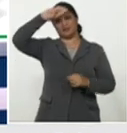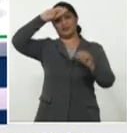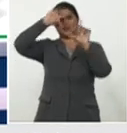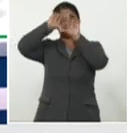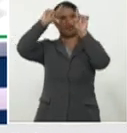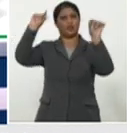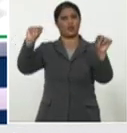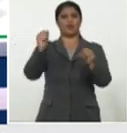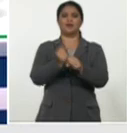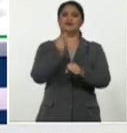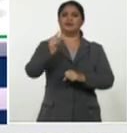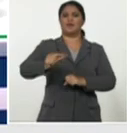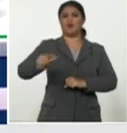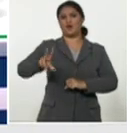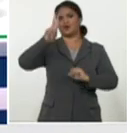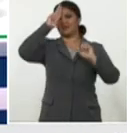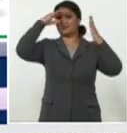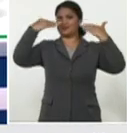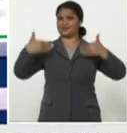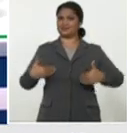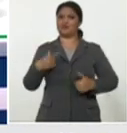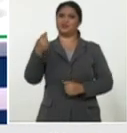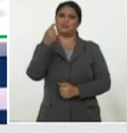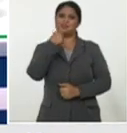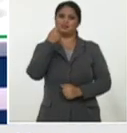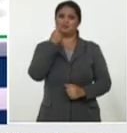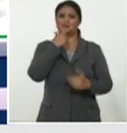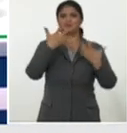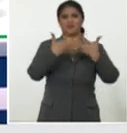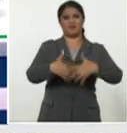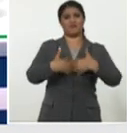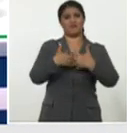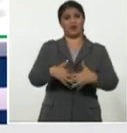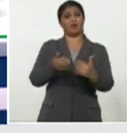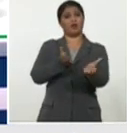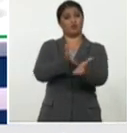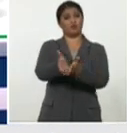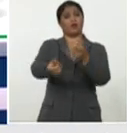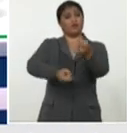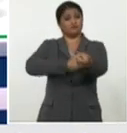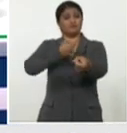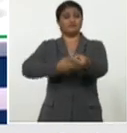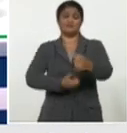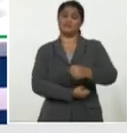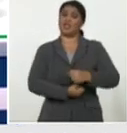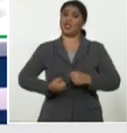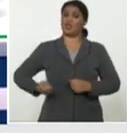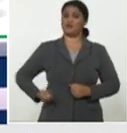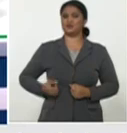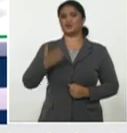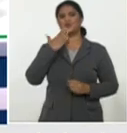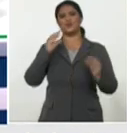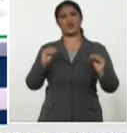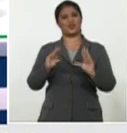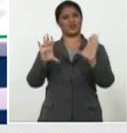la salud, de la industria biofarmacéutica cubana, que han batallado mucho en el enfrentamiento a la COVID-19. Nos vemos